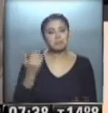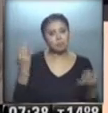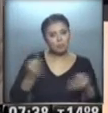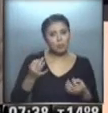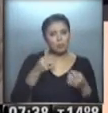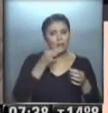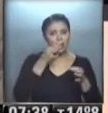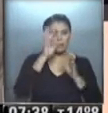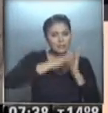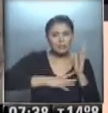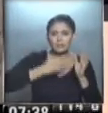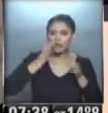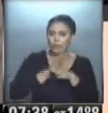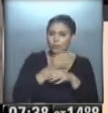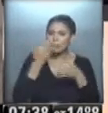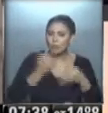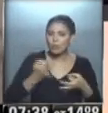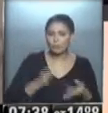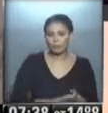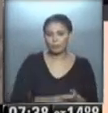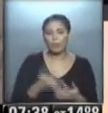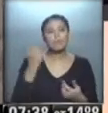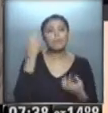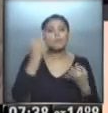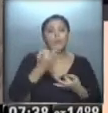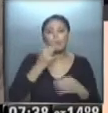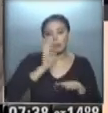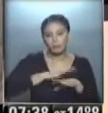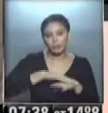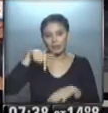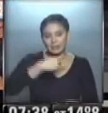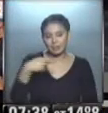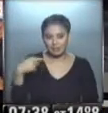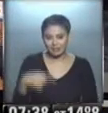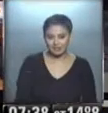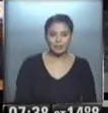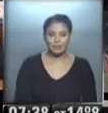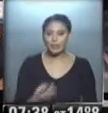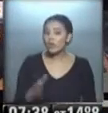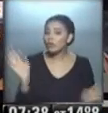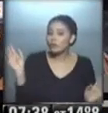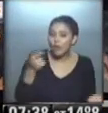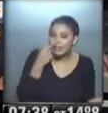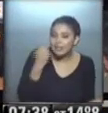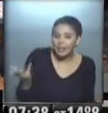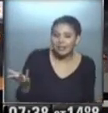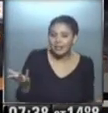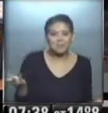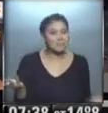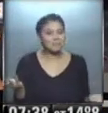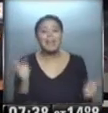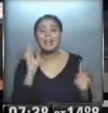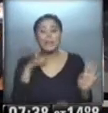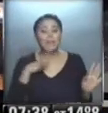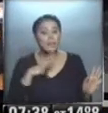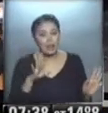buenos diálogos, buenas actuaciones. Se llama Blue Jasmine, un muy, pero muy buen estreno de esta semana. Bien, Alejo. Todo interesante, dijo. Todo interesante. Y lo